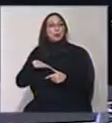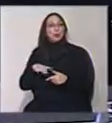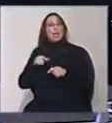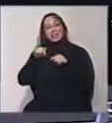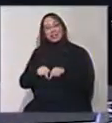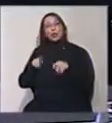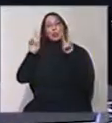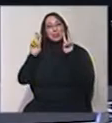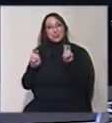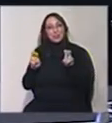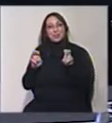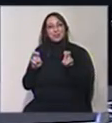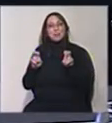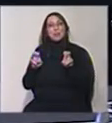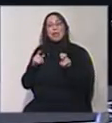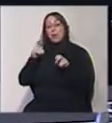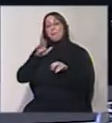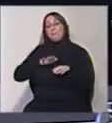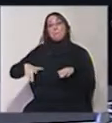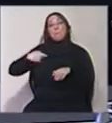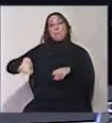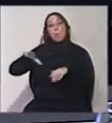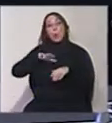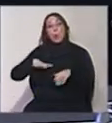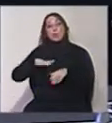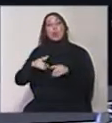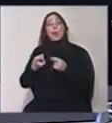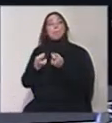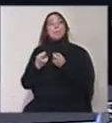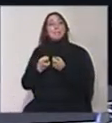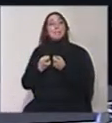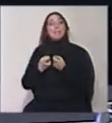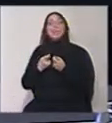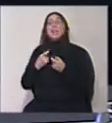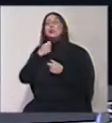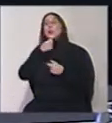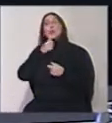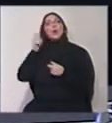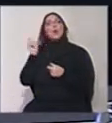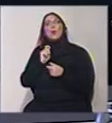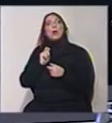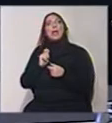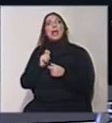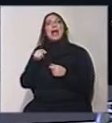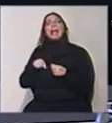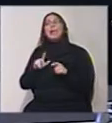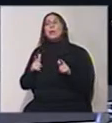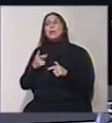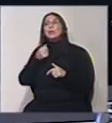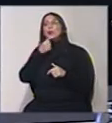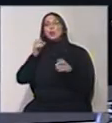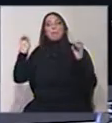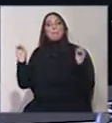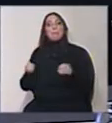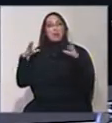que, lógicamente, la población requiere soluciones urgentes. Lo que pasa es que acá no hay soluciones mágicas. Y sería engañar a